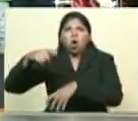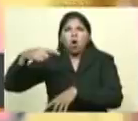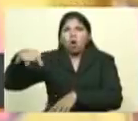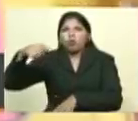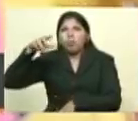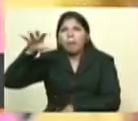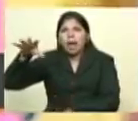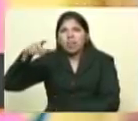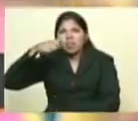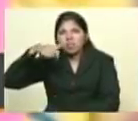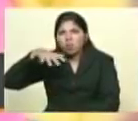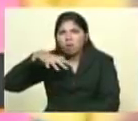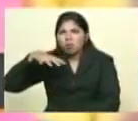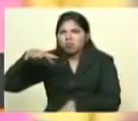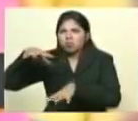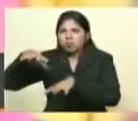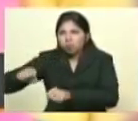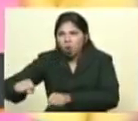mundo.